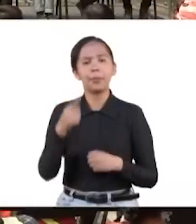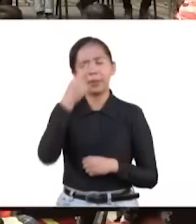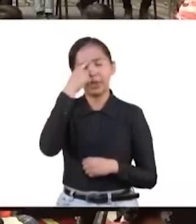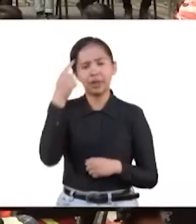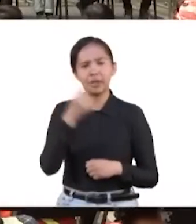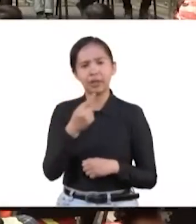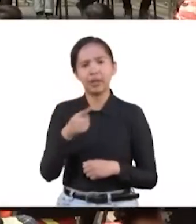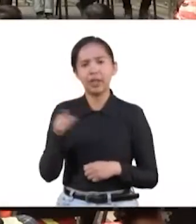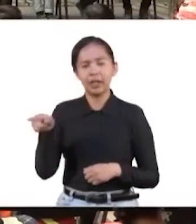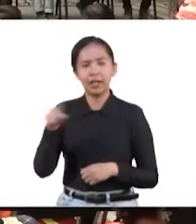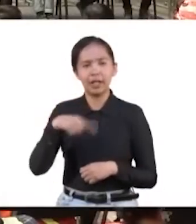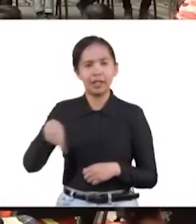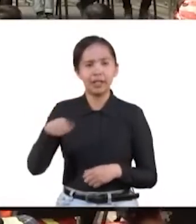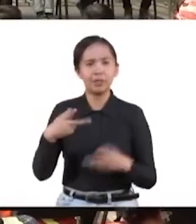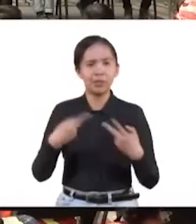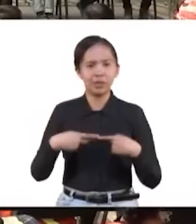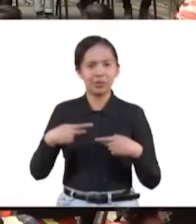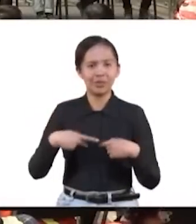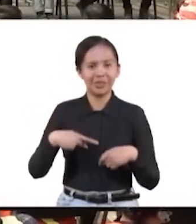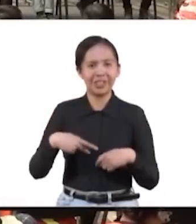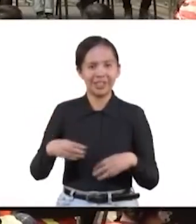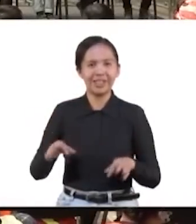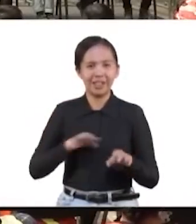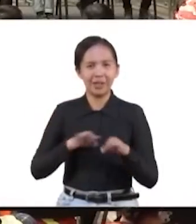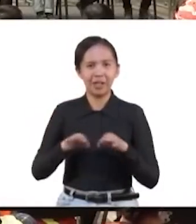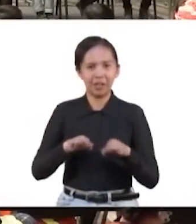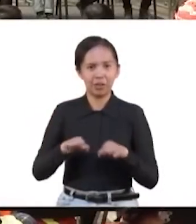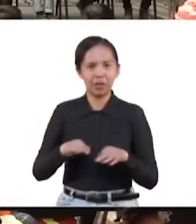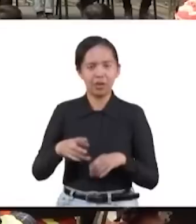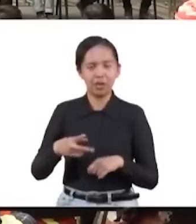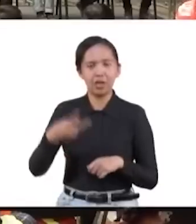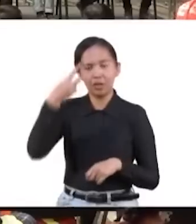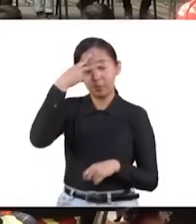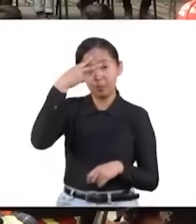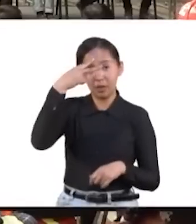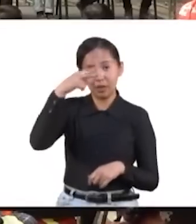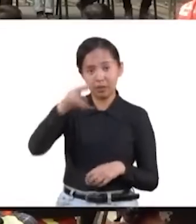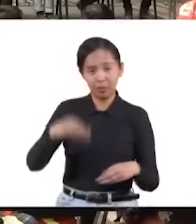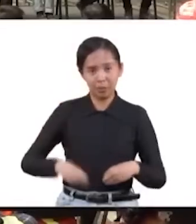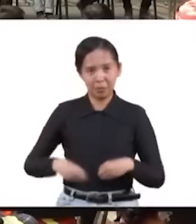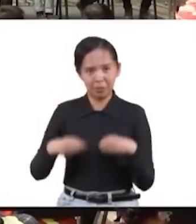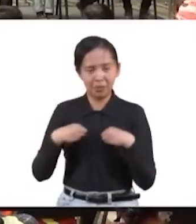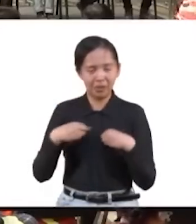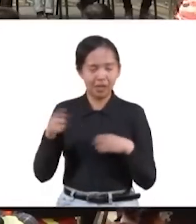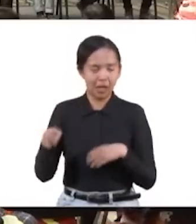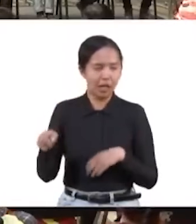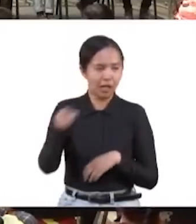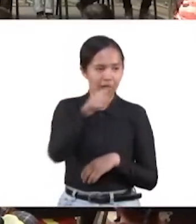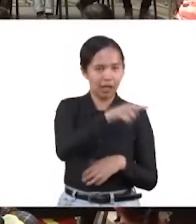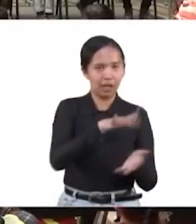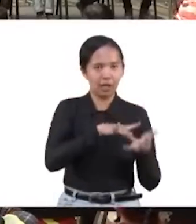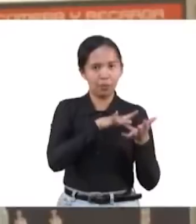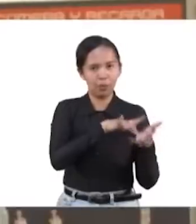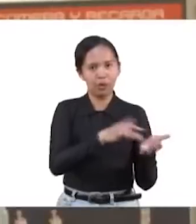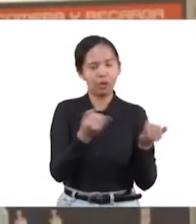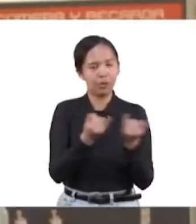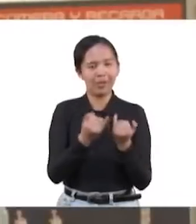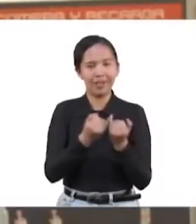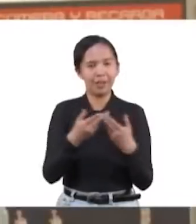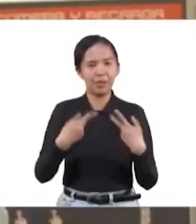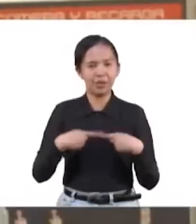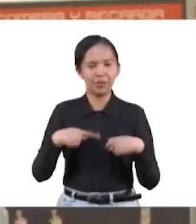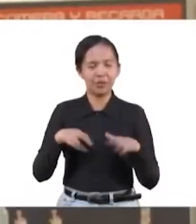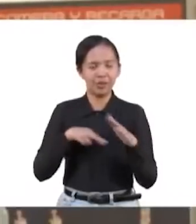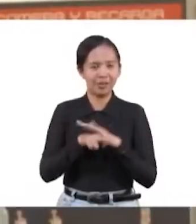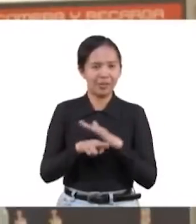obra mexicana y trabajadores del metro. Y 4 de ellos ya están en nuestro taller del